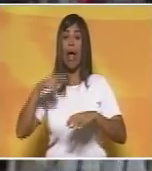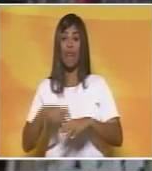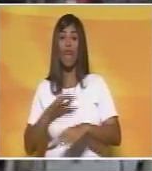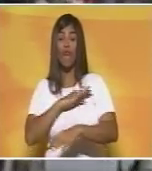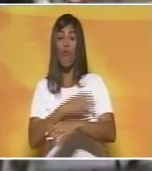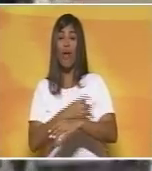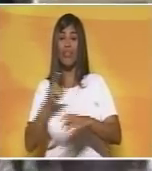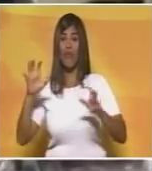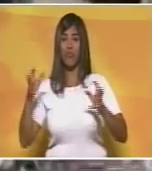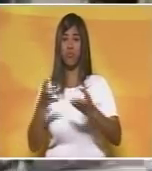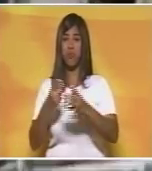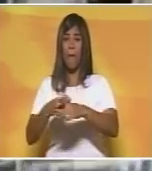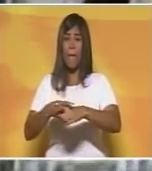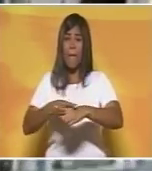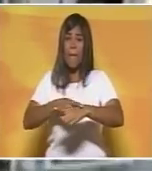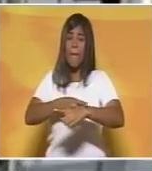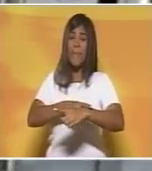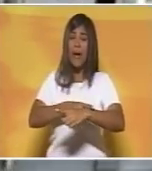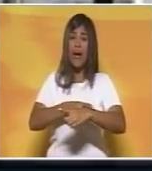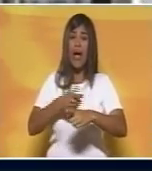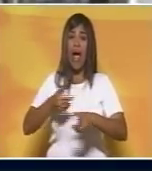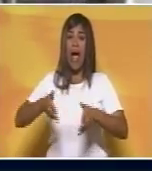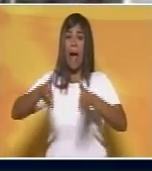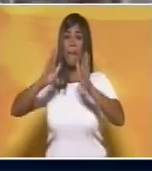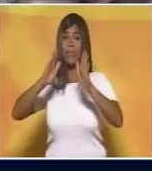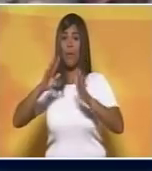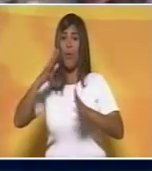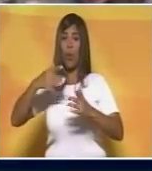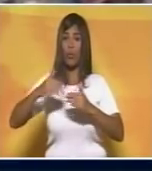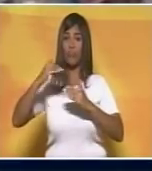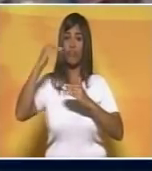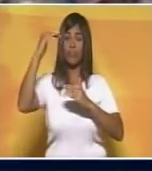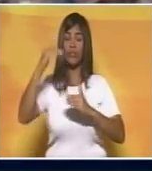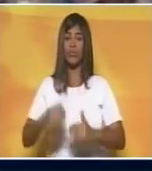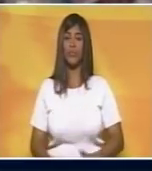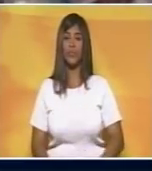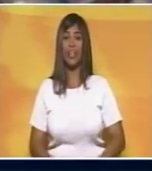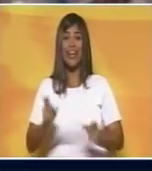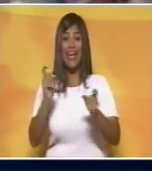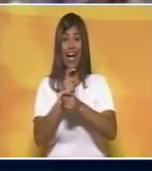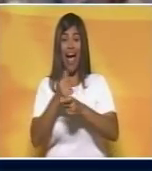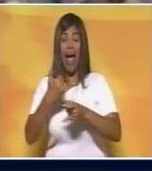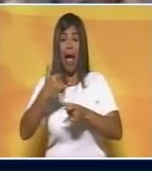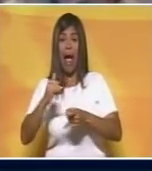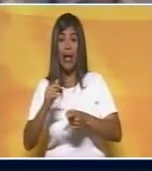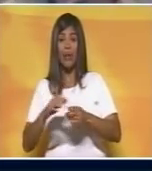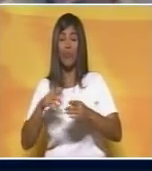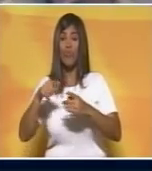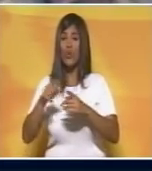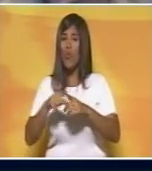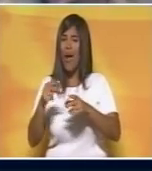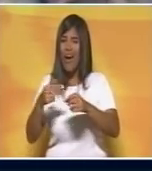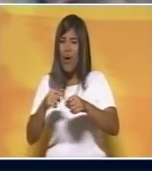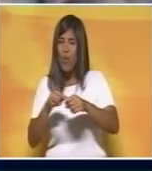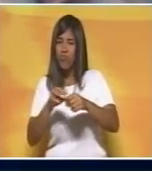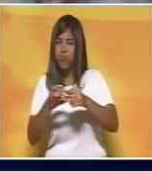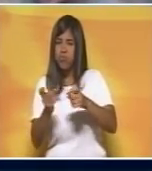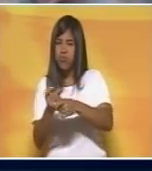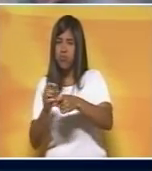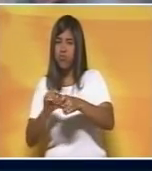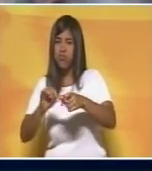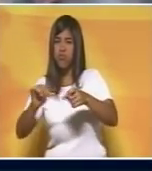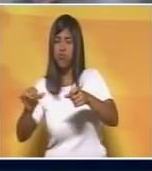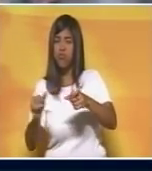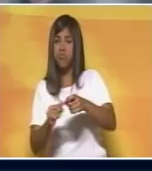fuego estaba propagado en este domicilio de 4 niveles. La pipa de gas LP se encontraba traspasando combustible a una finca ubicada en